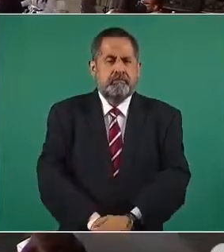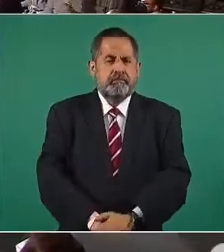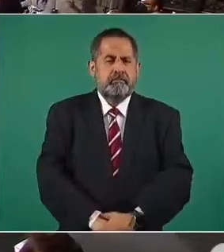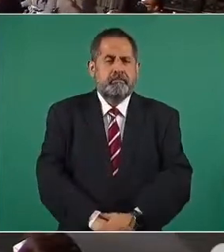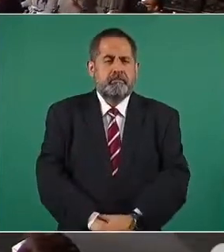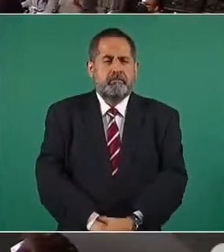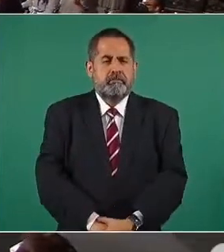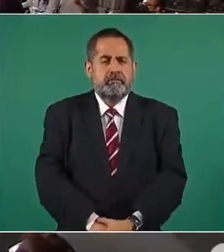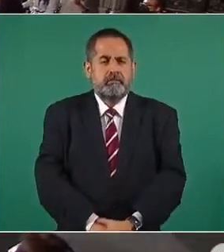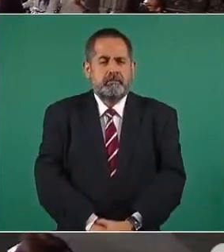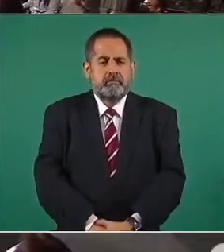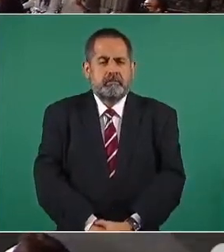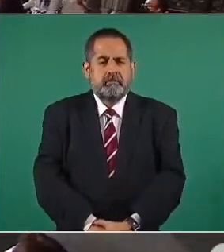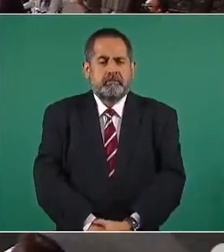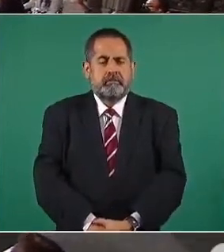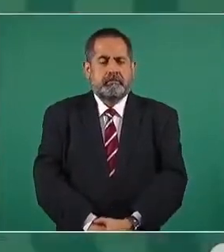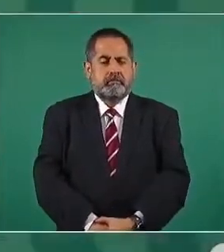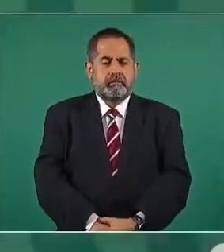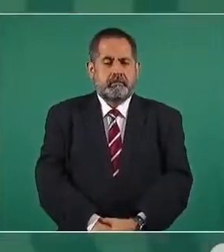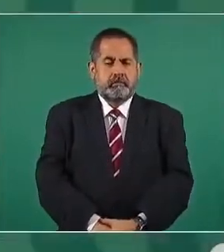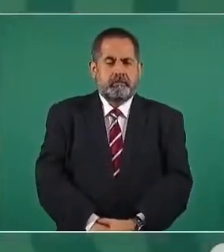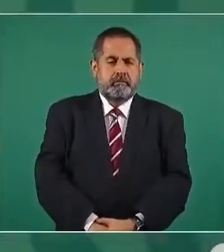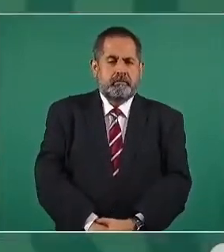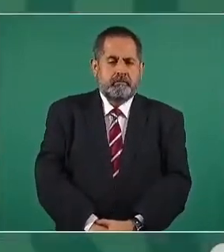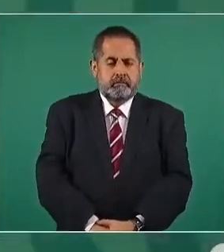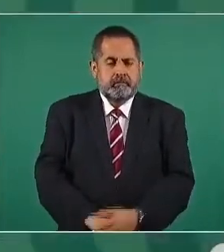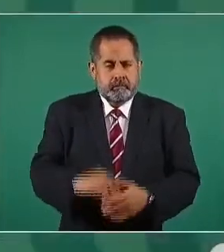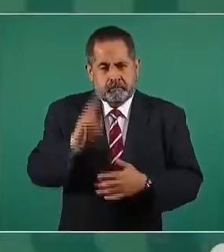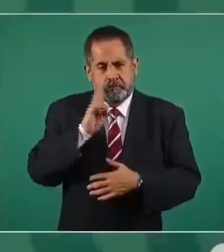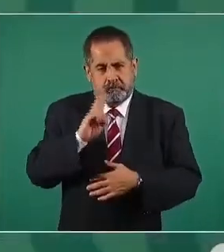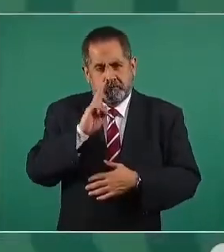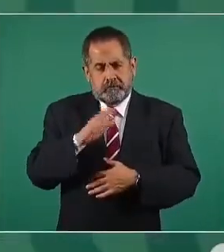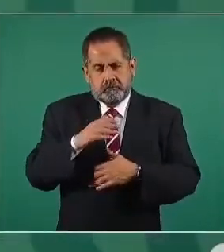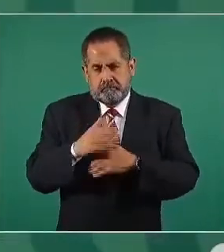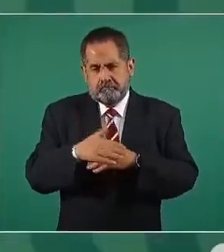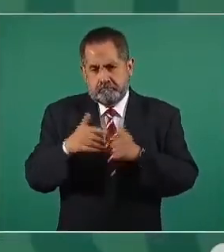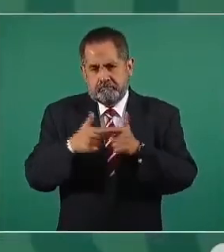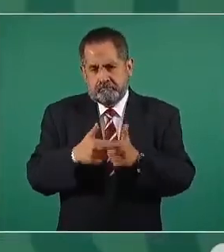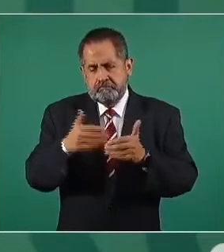Y pues vamos a seguir